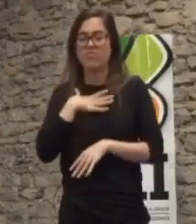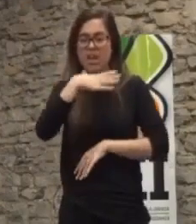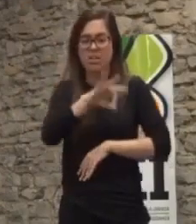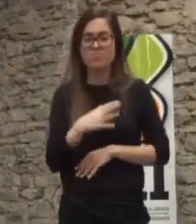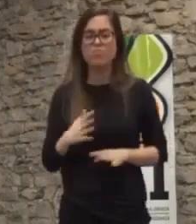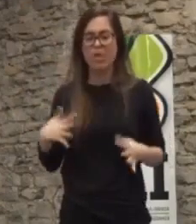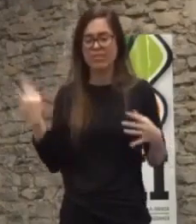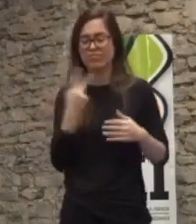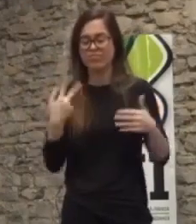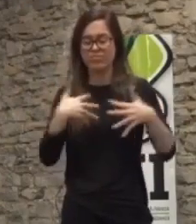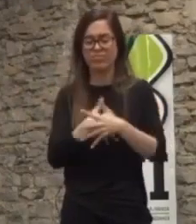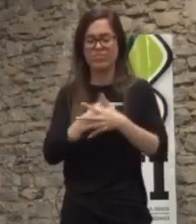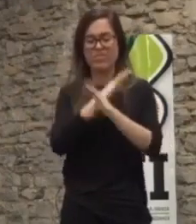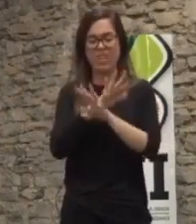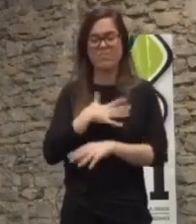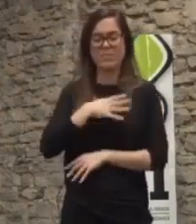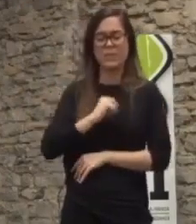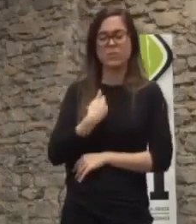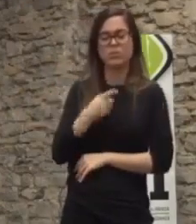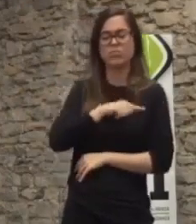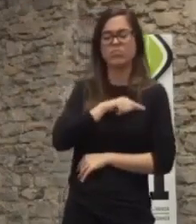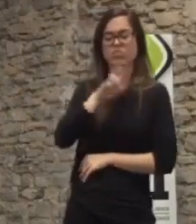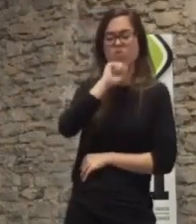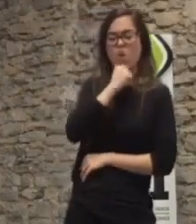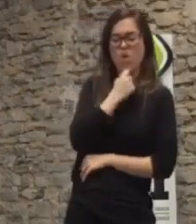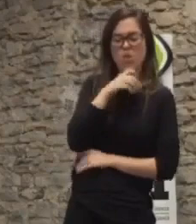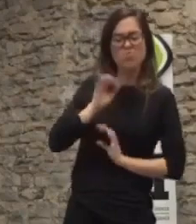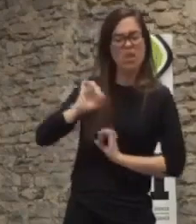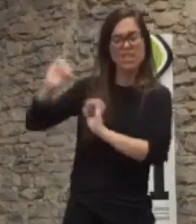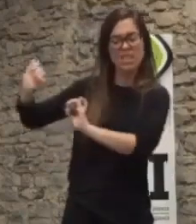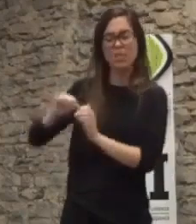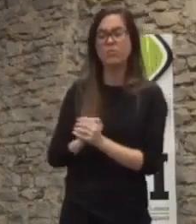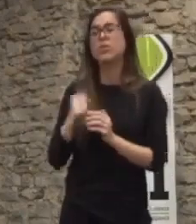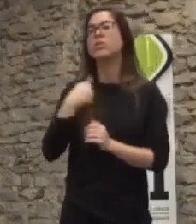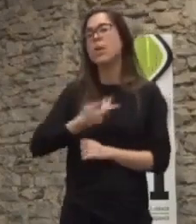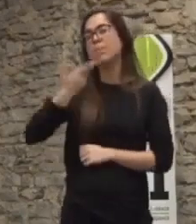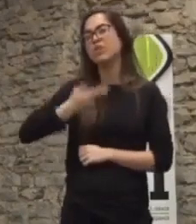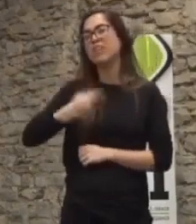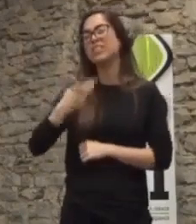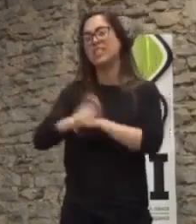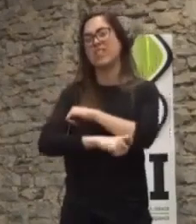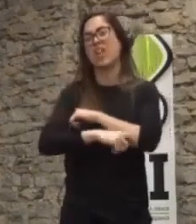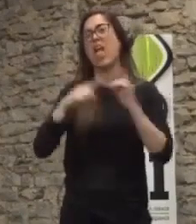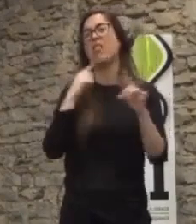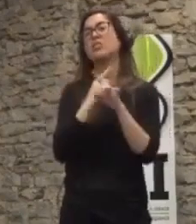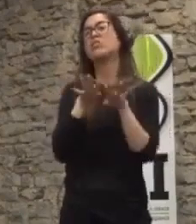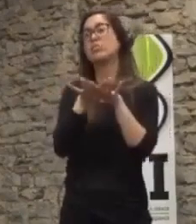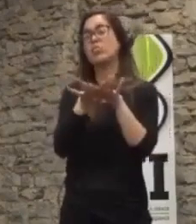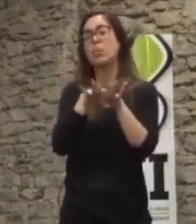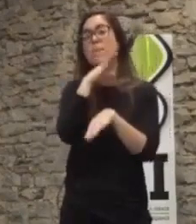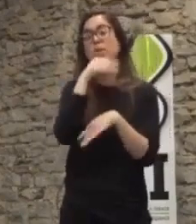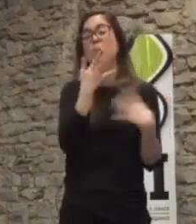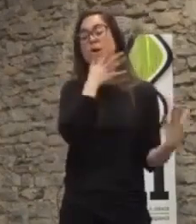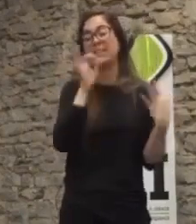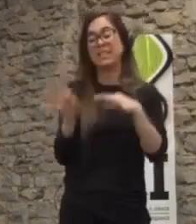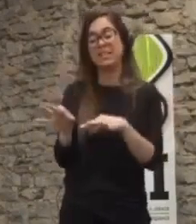discursos de odio, de rechazo. Entonces, me parece que es necesaria la estrategia antirrumores. ¿Por qué? Porque atiende, por un lado, las